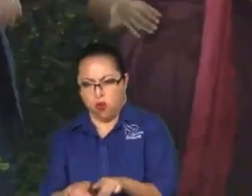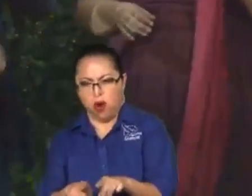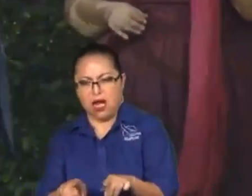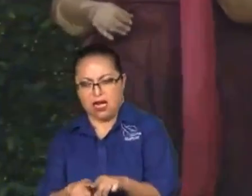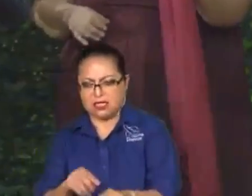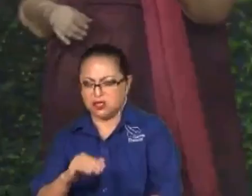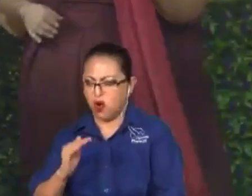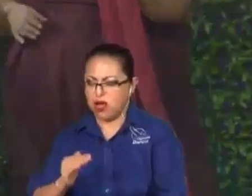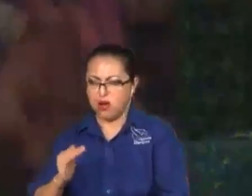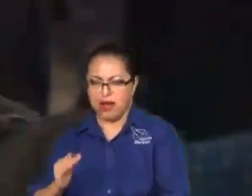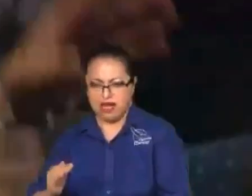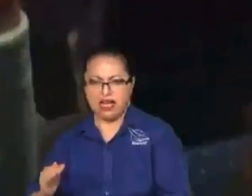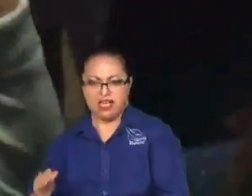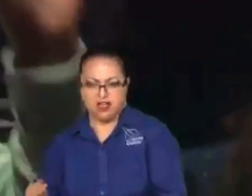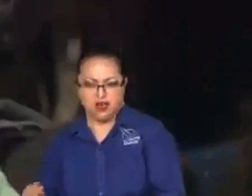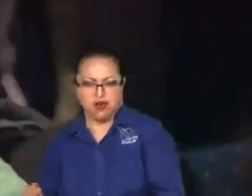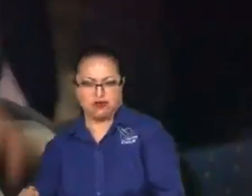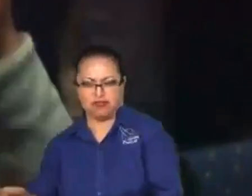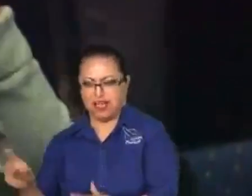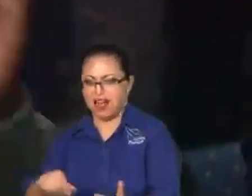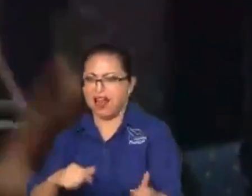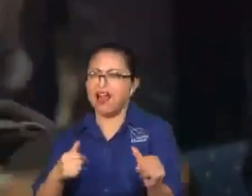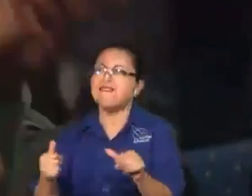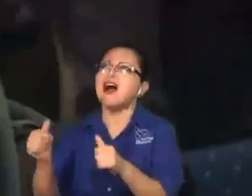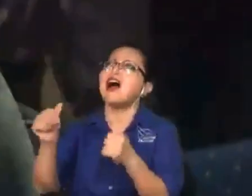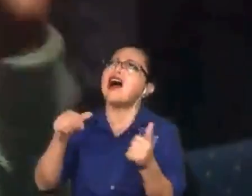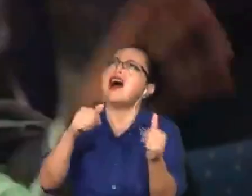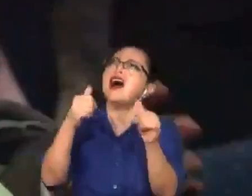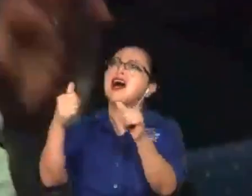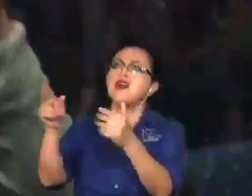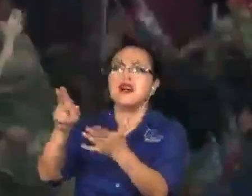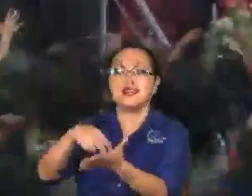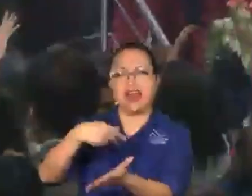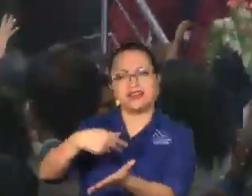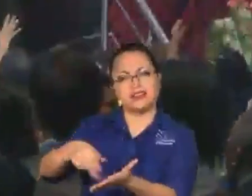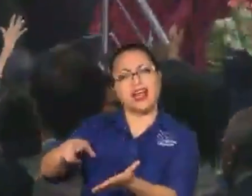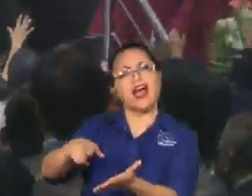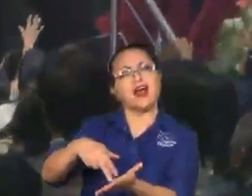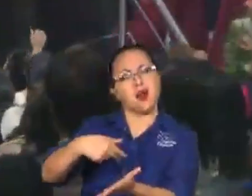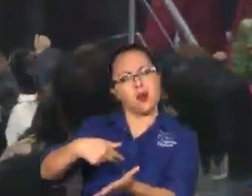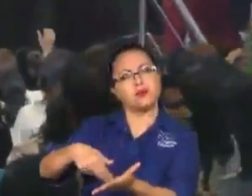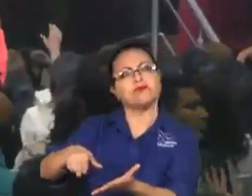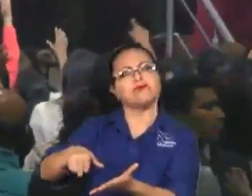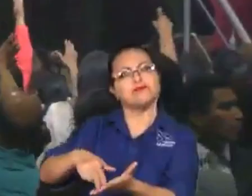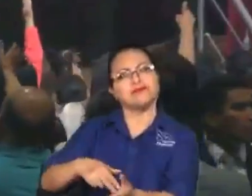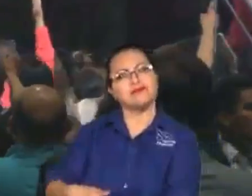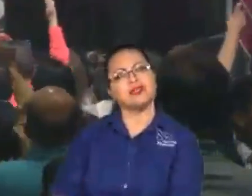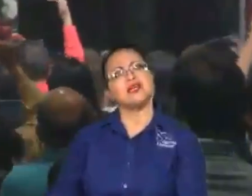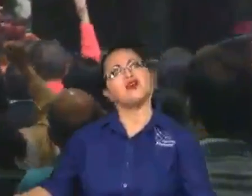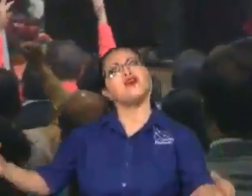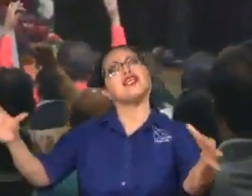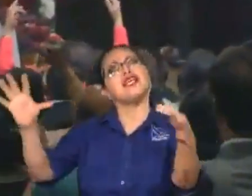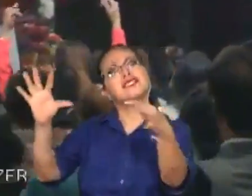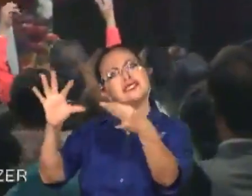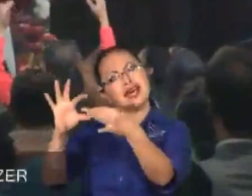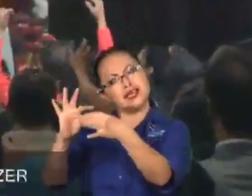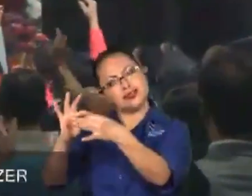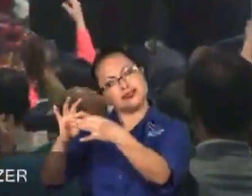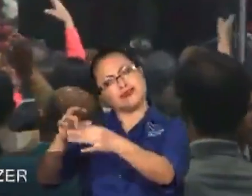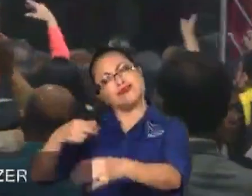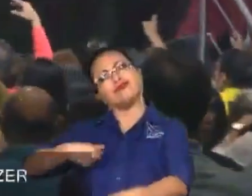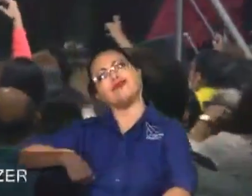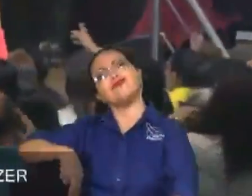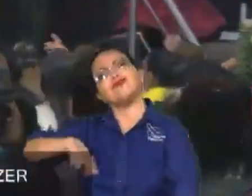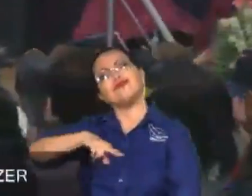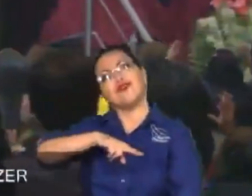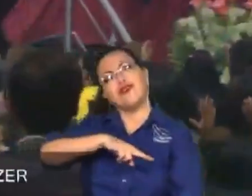Se hicieron como niños, alabando y danzando, unidos con nosotros